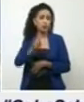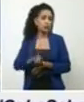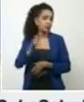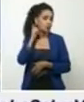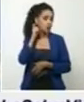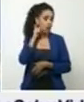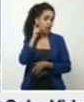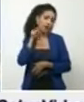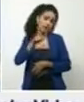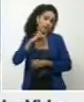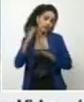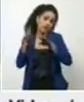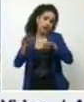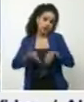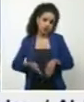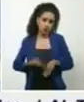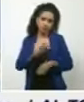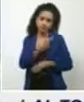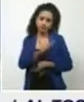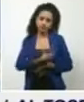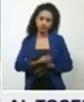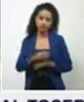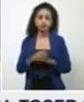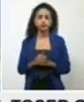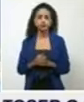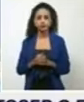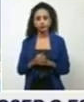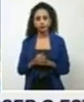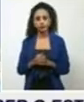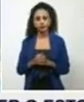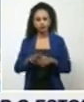falleció. El mundo,